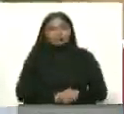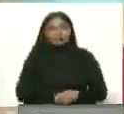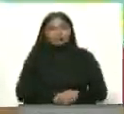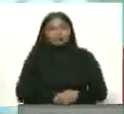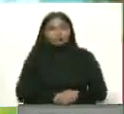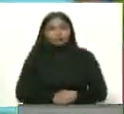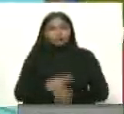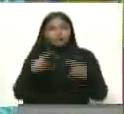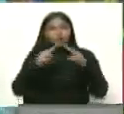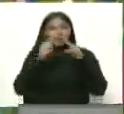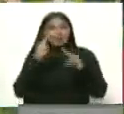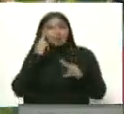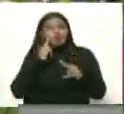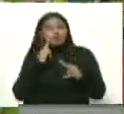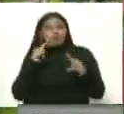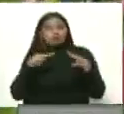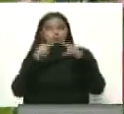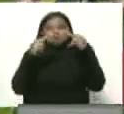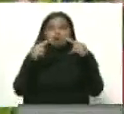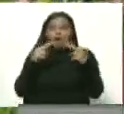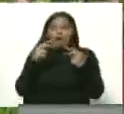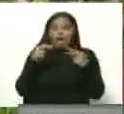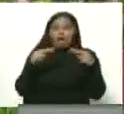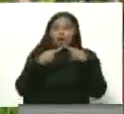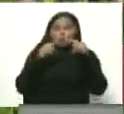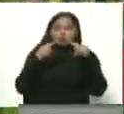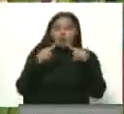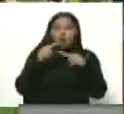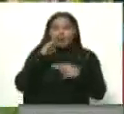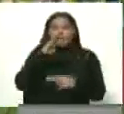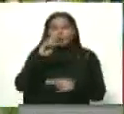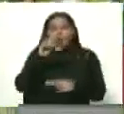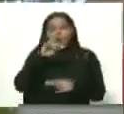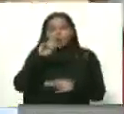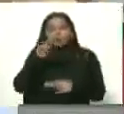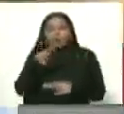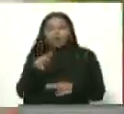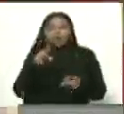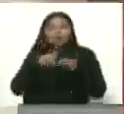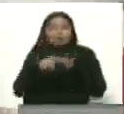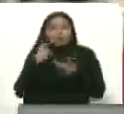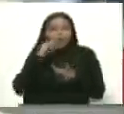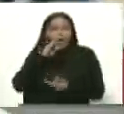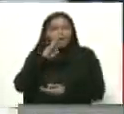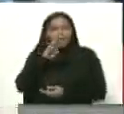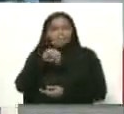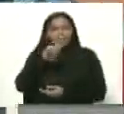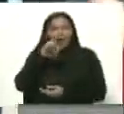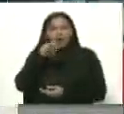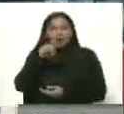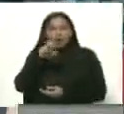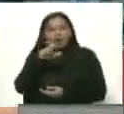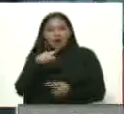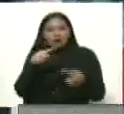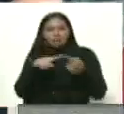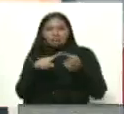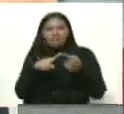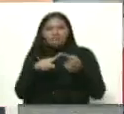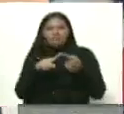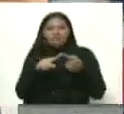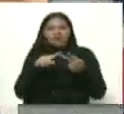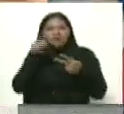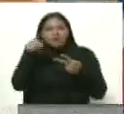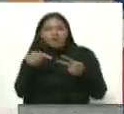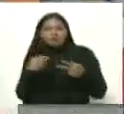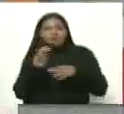del encuentro de Bolívar y Manuela, 200 años de la entrevista de Bolívar y San Martín en Guayaquil, que también decidió el destino de